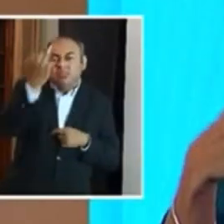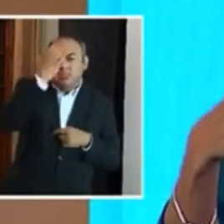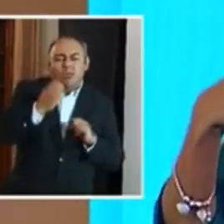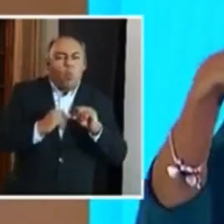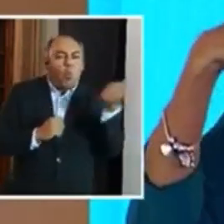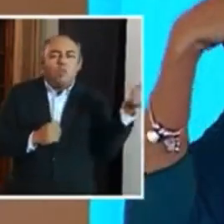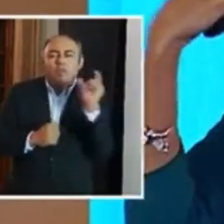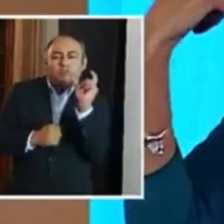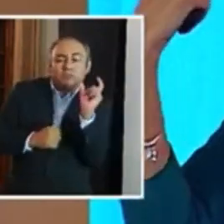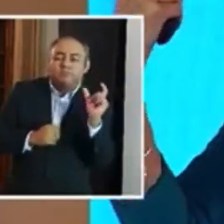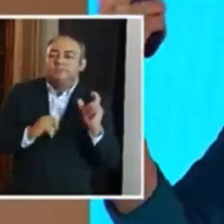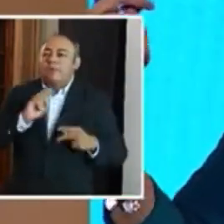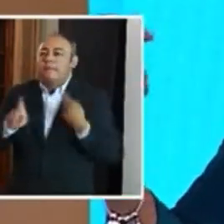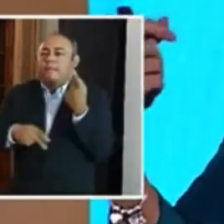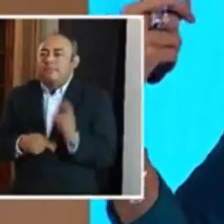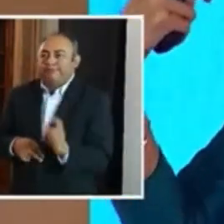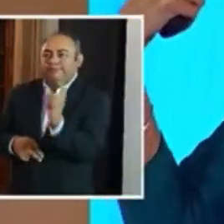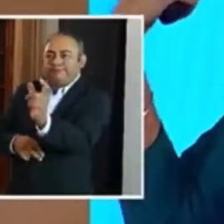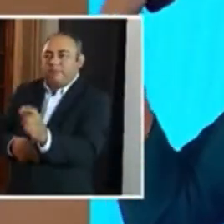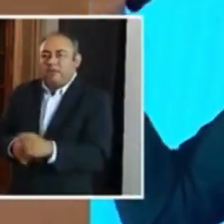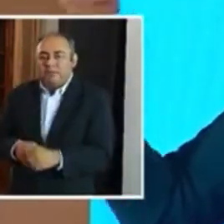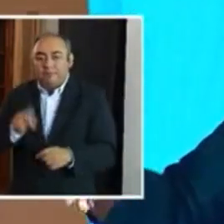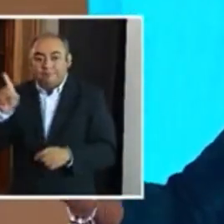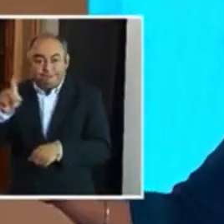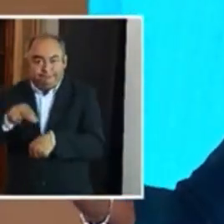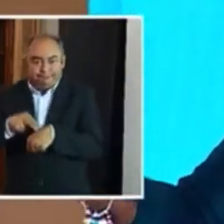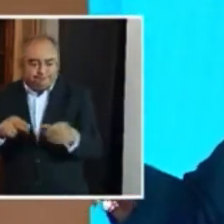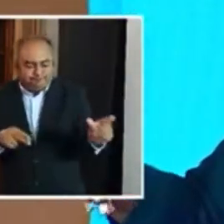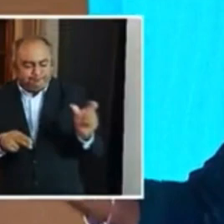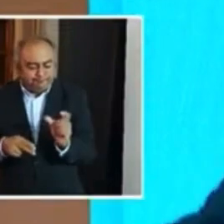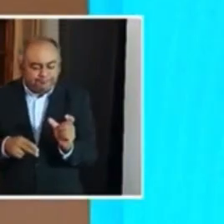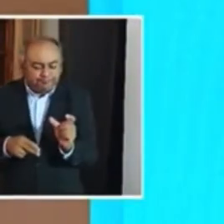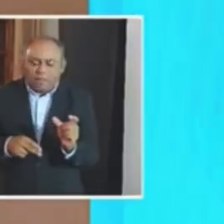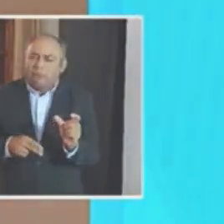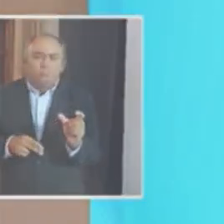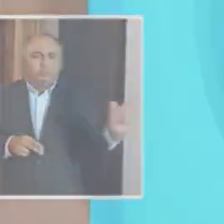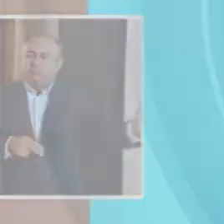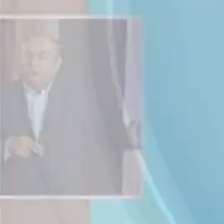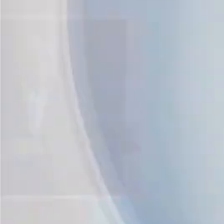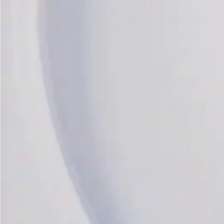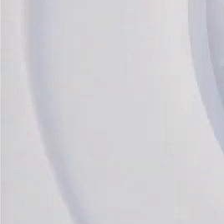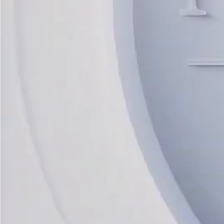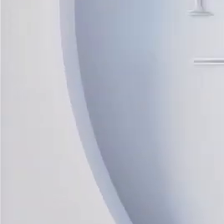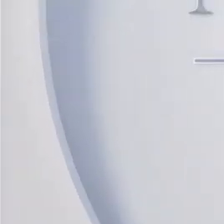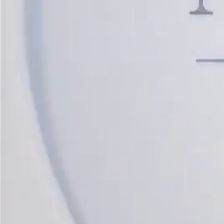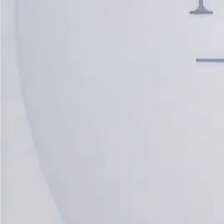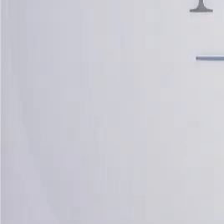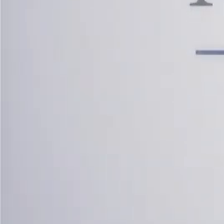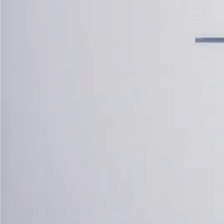pues no los vamos a poder atender como se merecen entonces